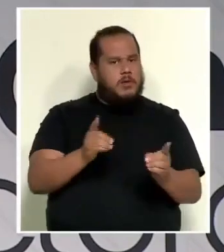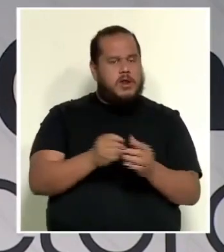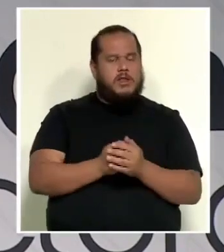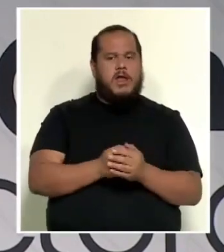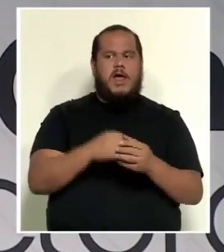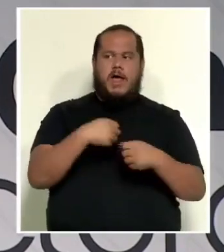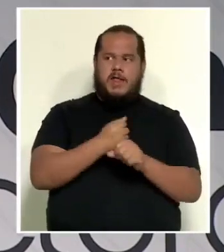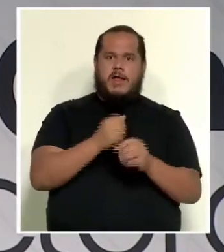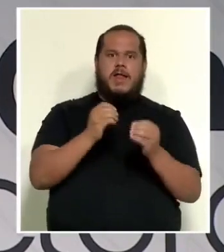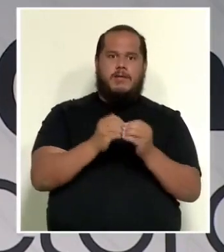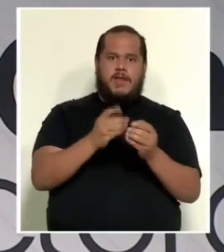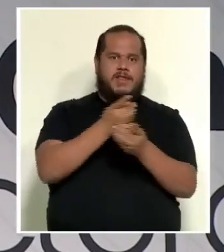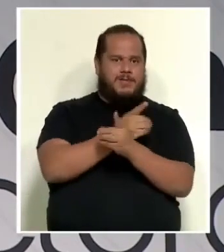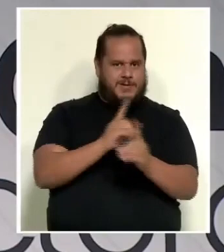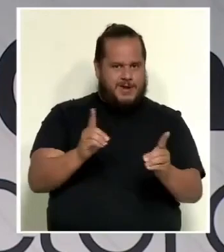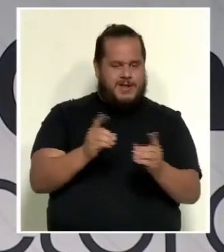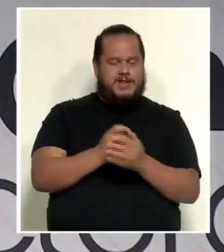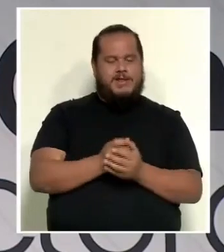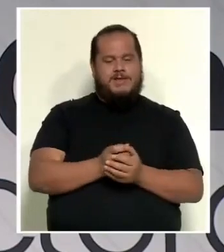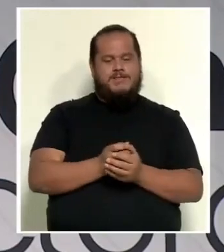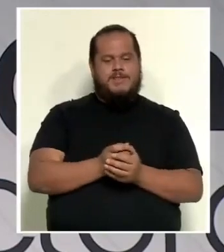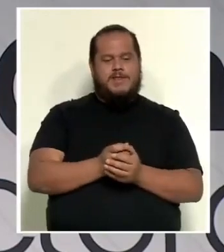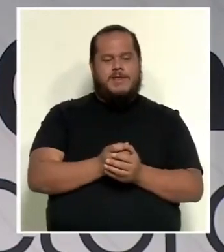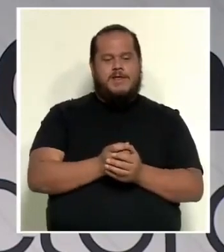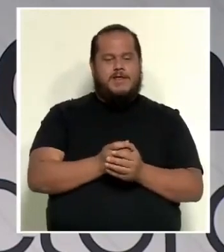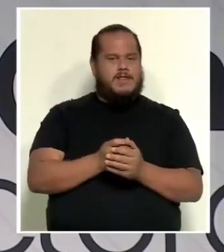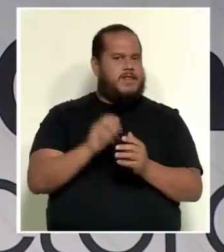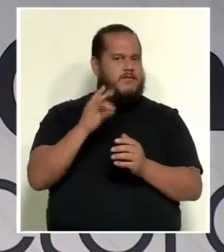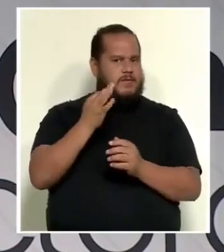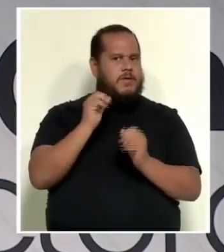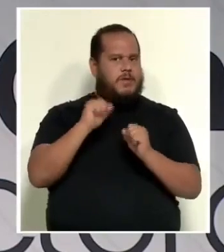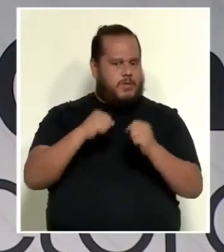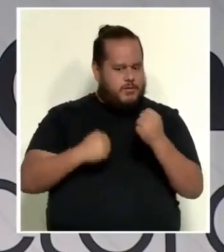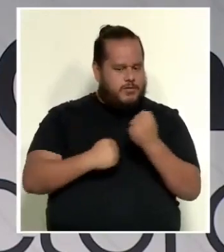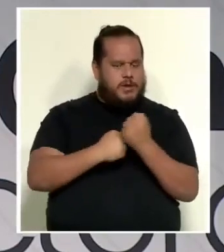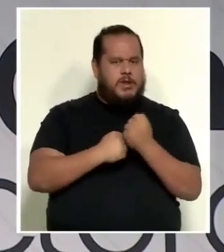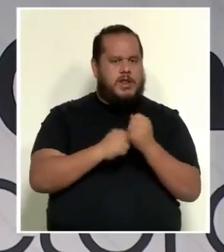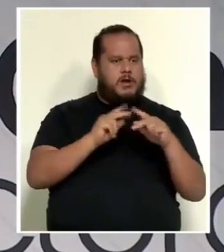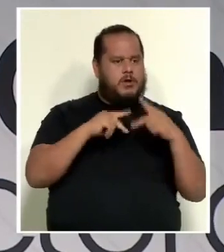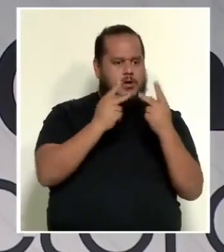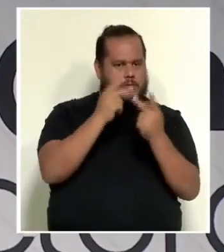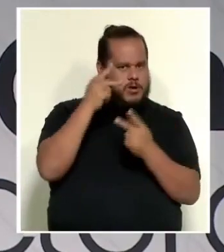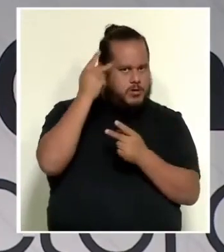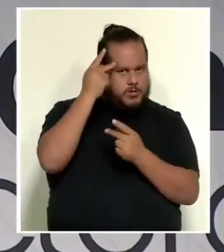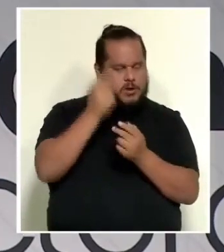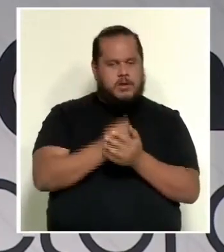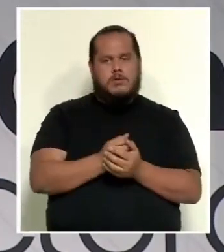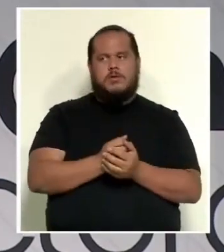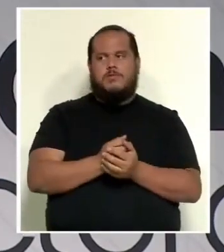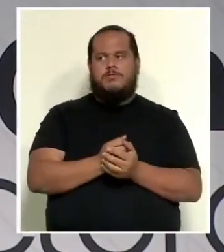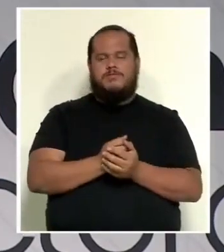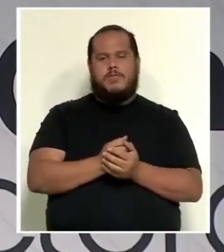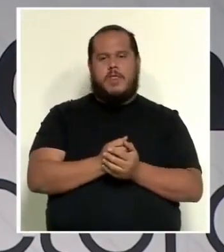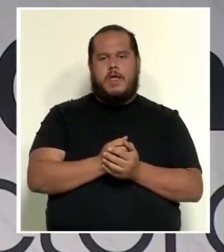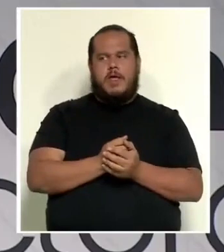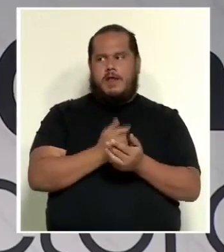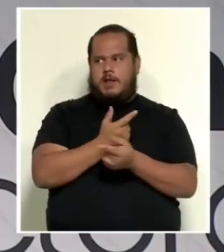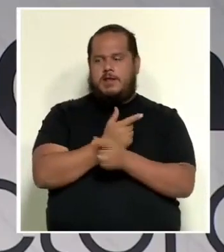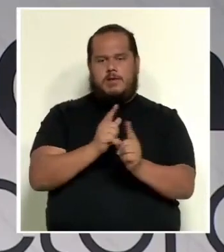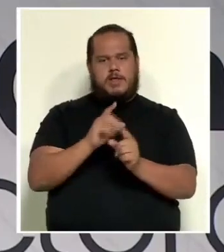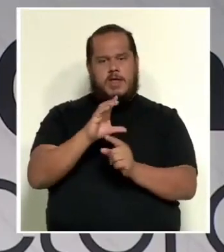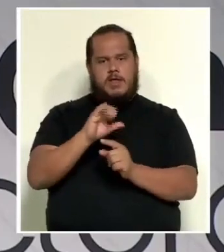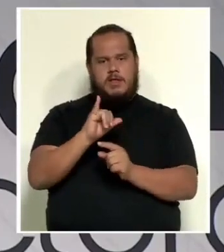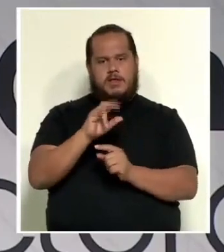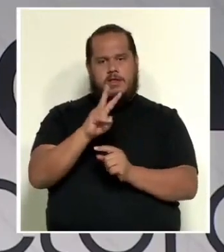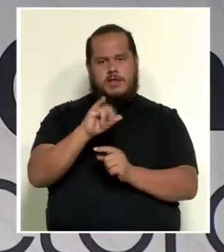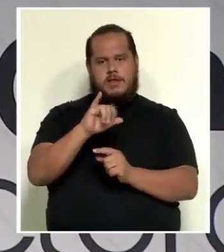más democrática, ¿verdad? De manera que podamos fortalecer los partidos políticos, las libertades civiles